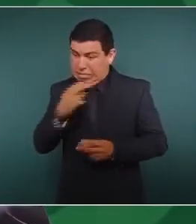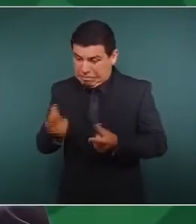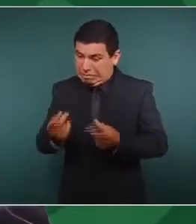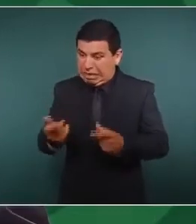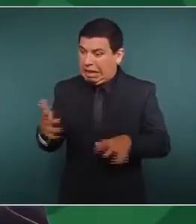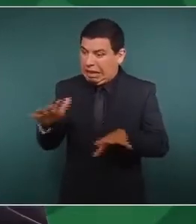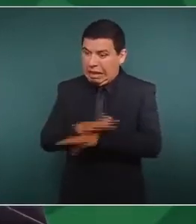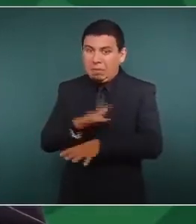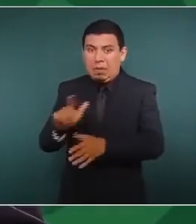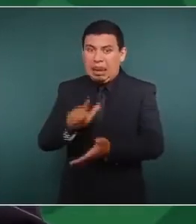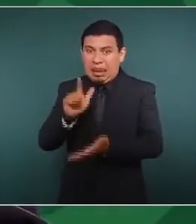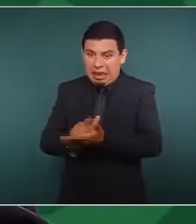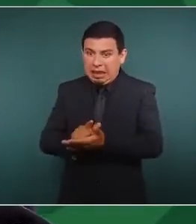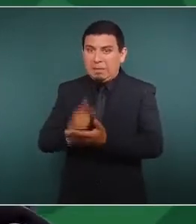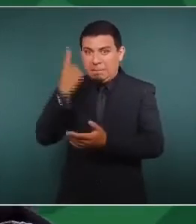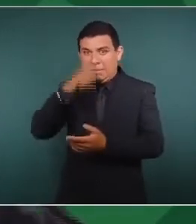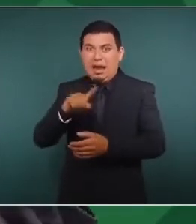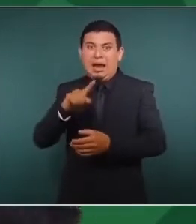energética,